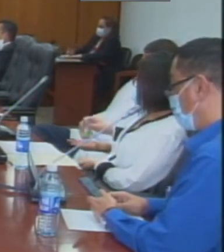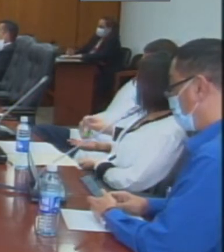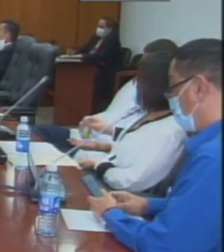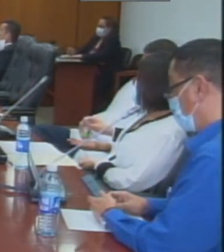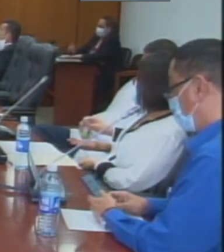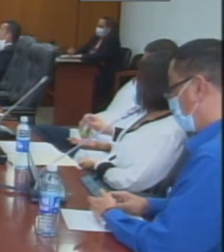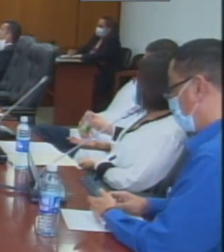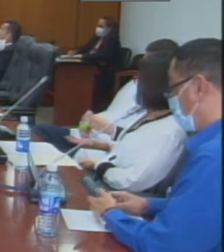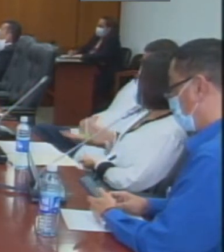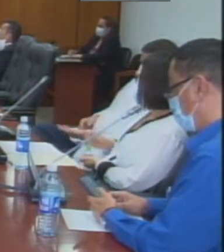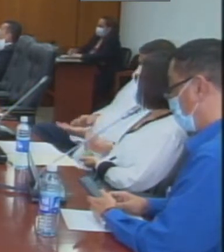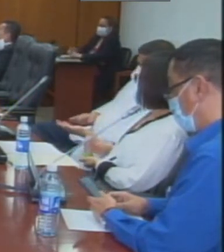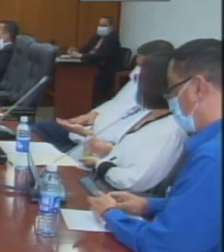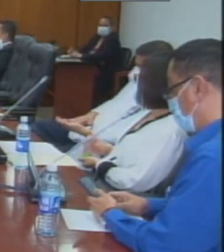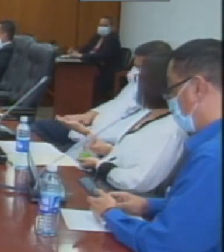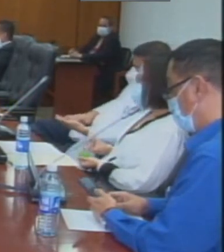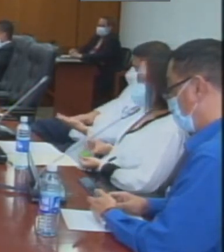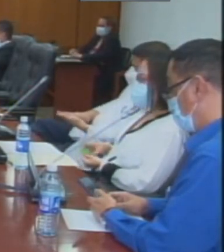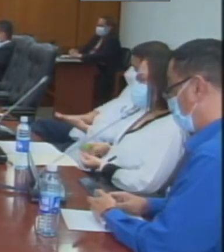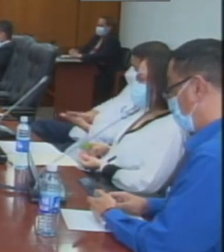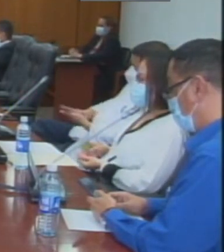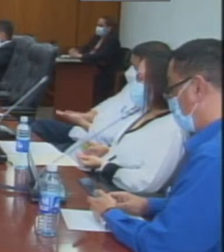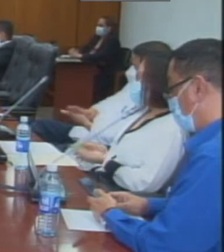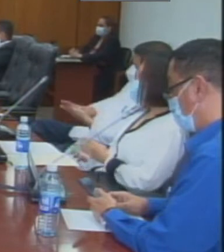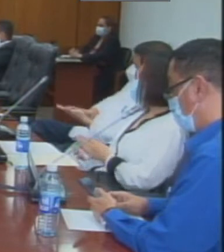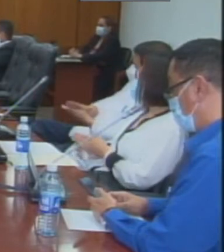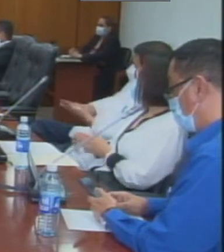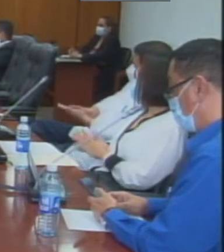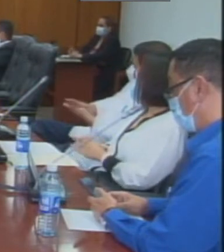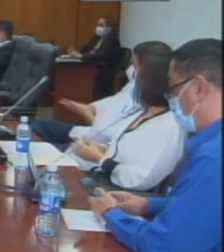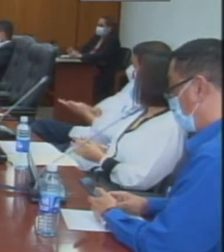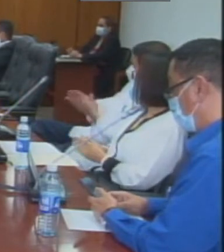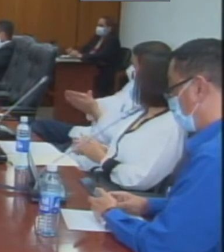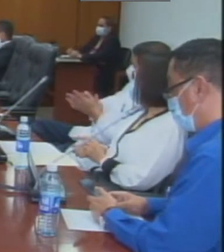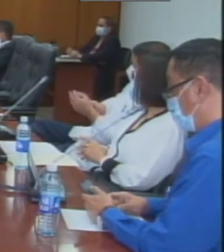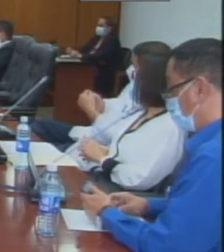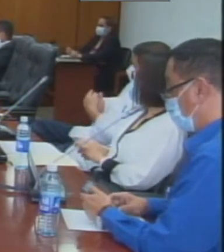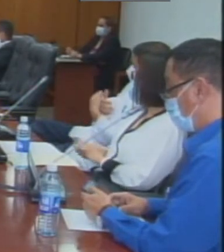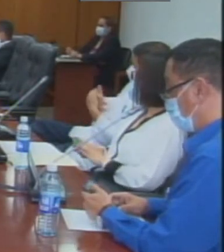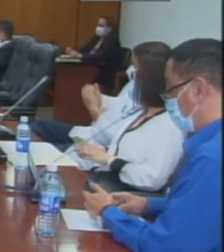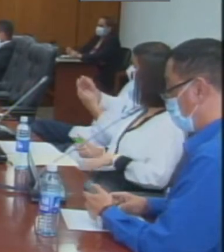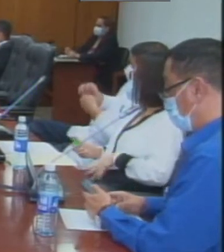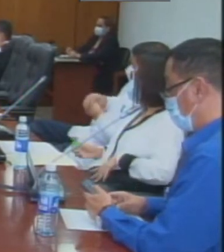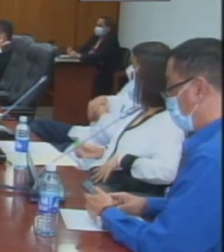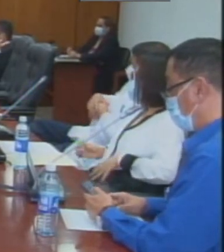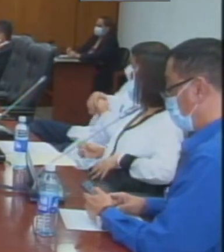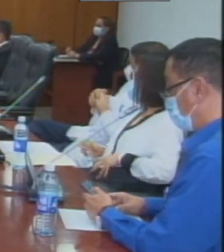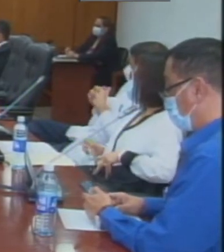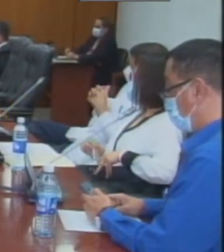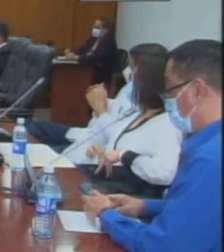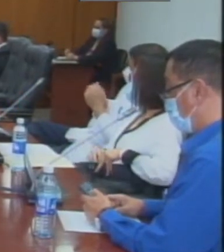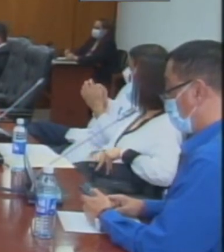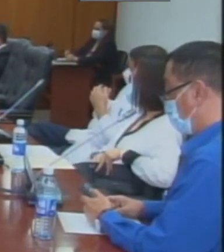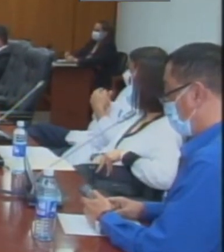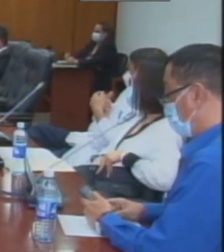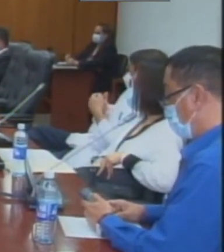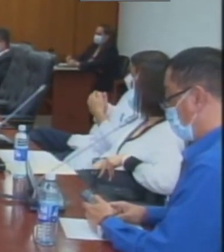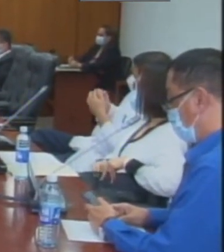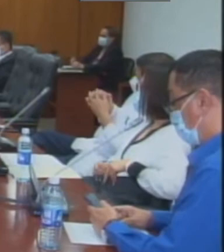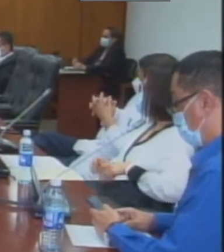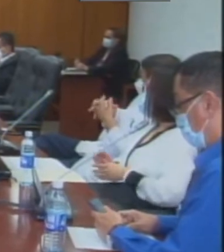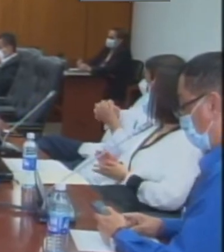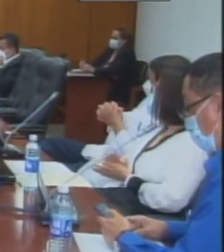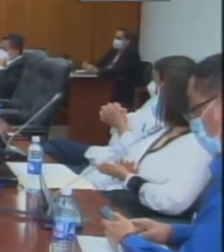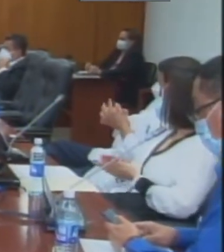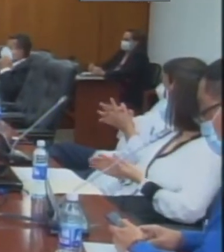Desde ya, este experimento que estamos teniendo a una pandemia